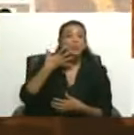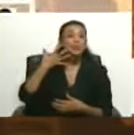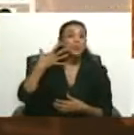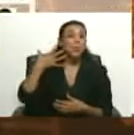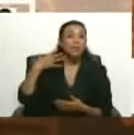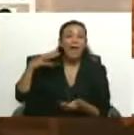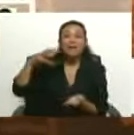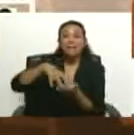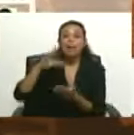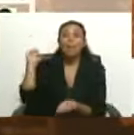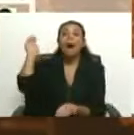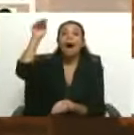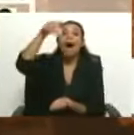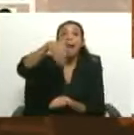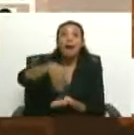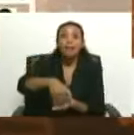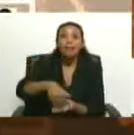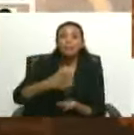del estado Aragua.